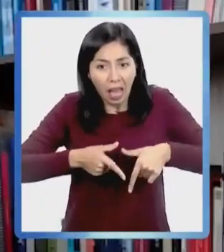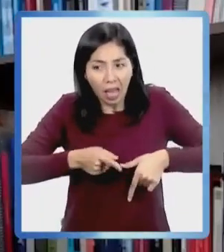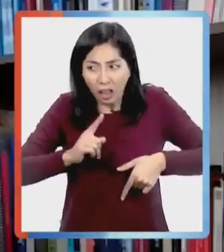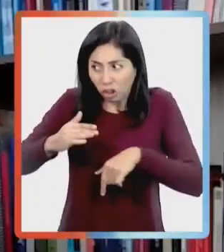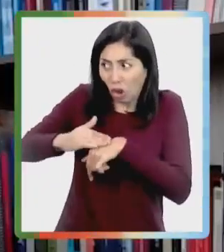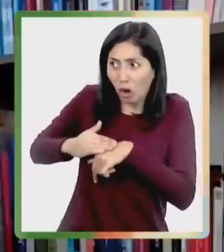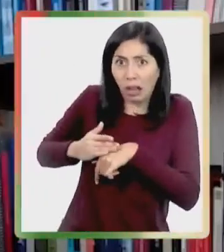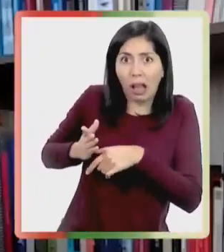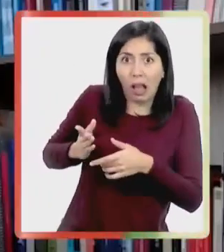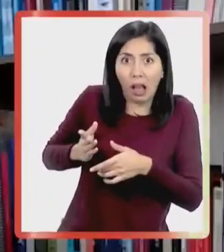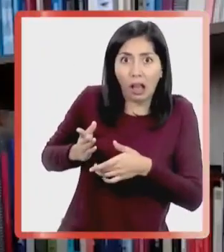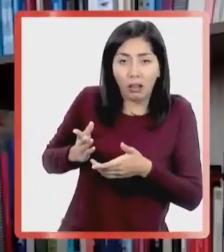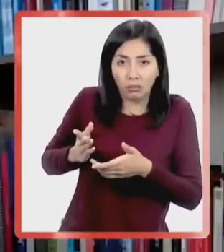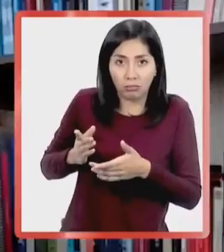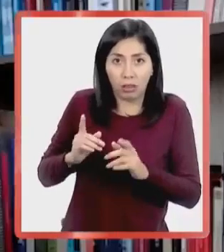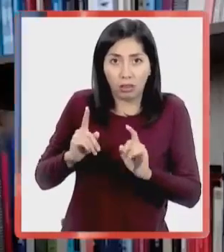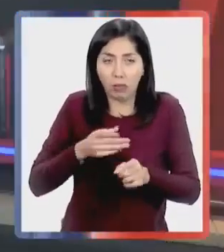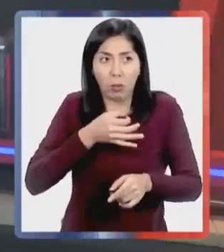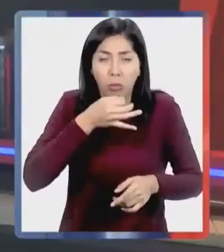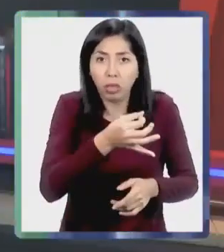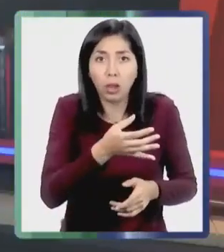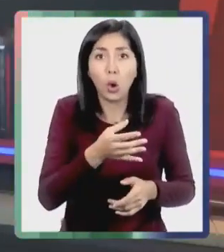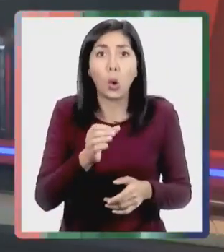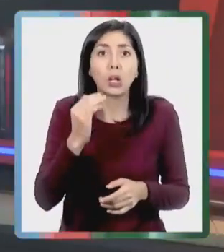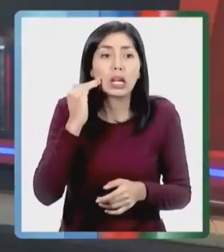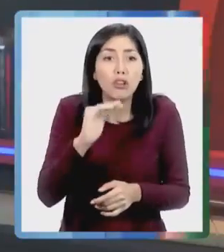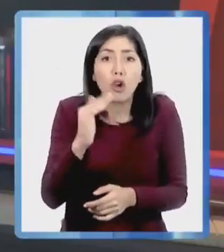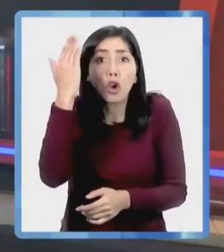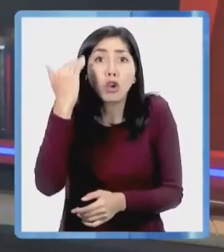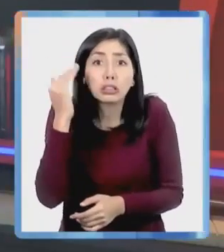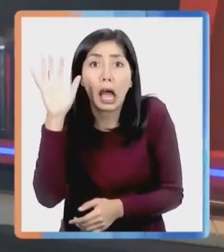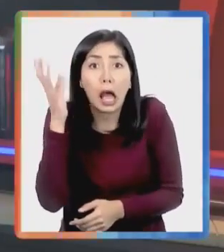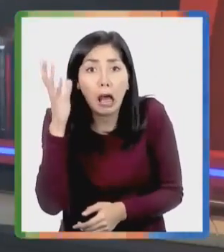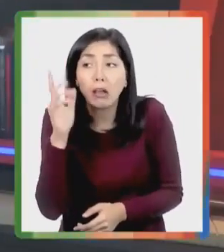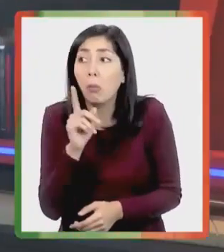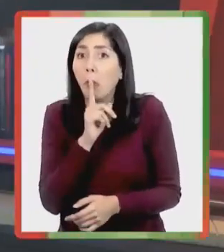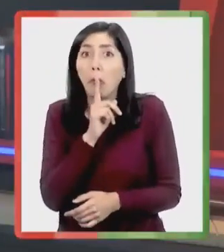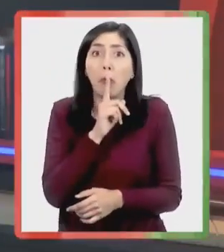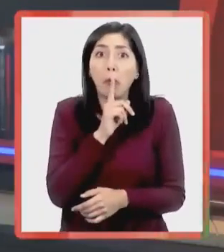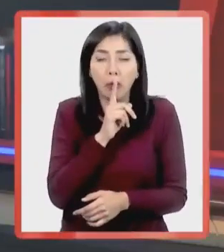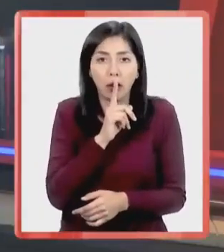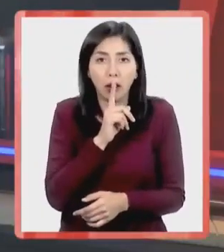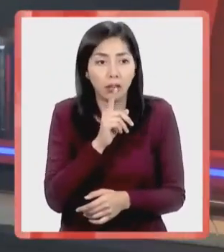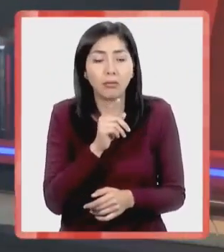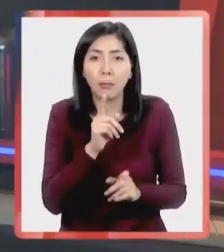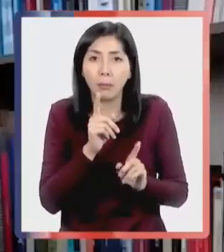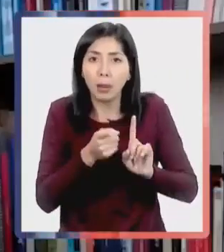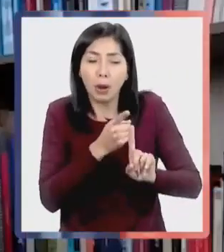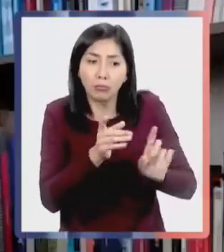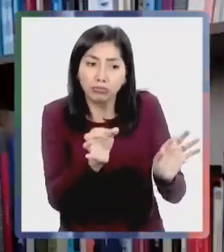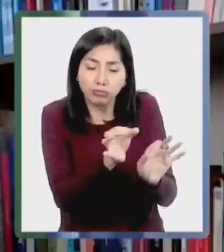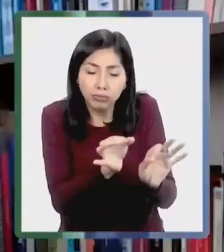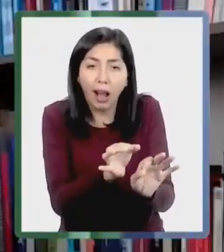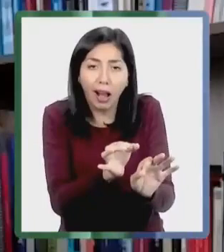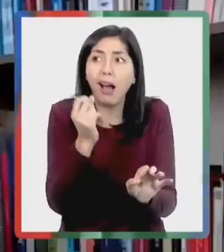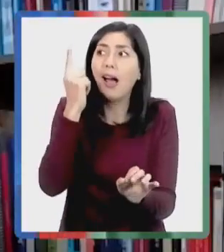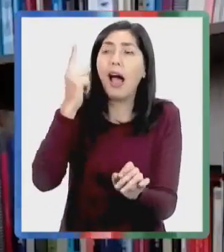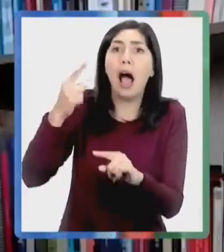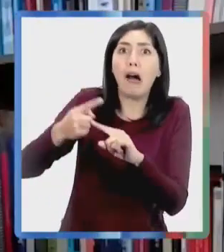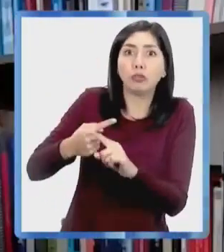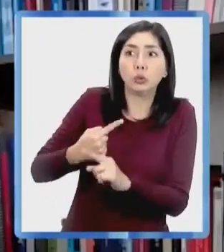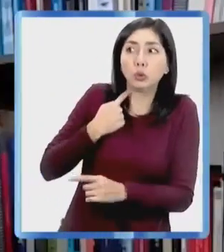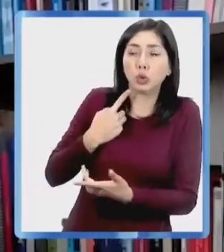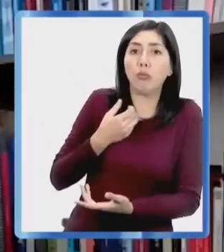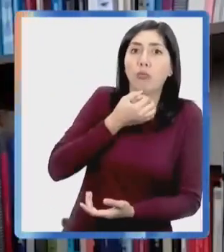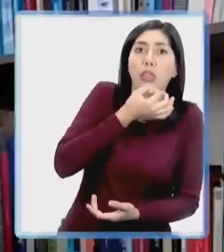estamos condenando a ese niño o esa niña a no tener un repertorio verbal para poder manifestar que está siendo víctima de abuso. Y de hecho, una de las cosas que se